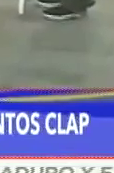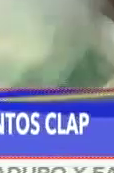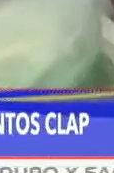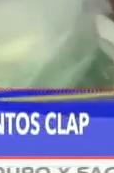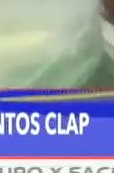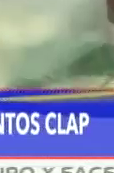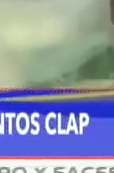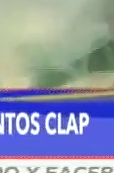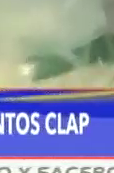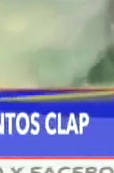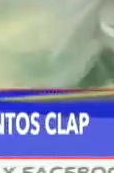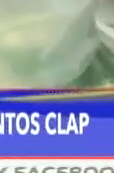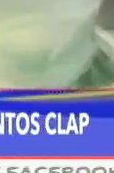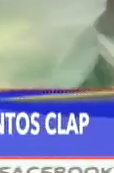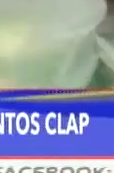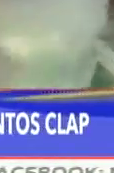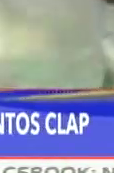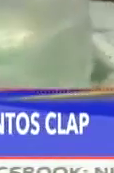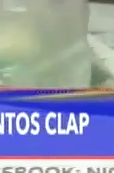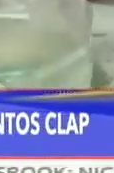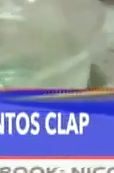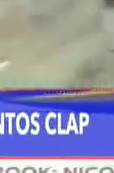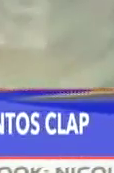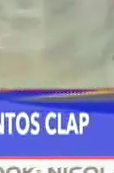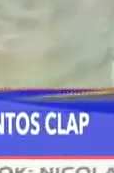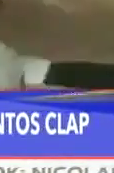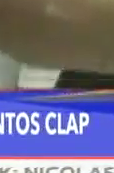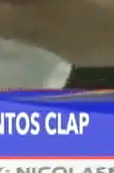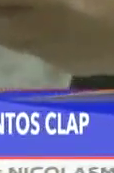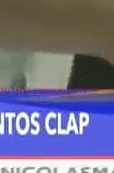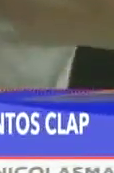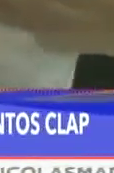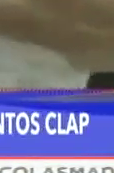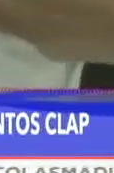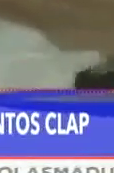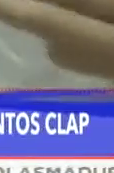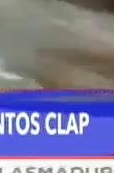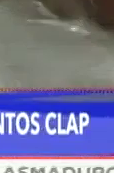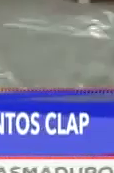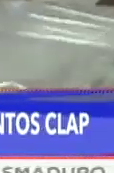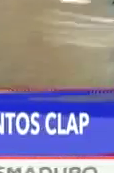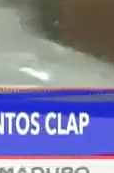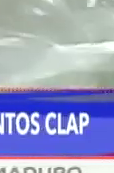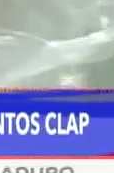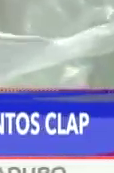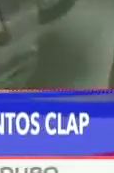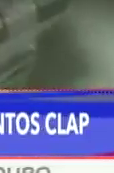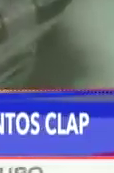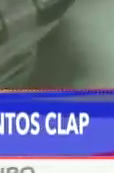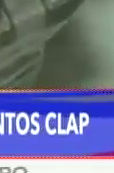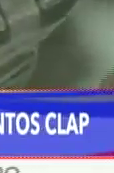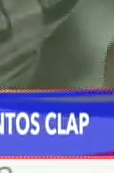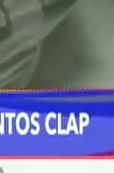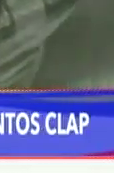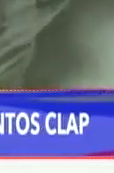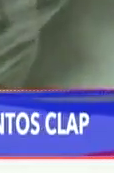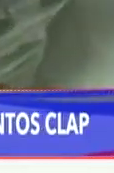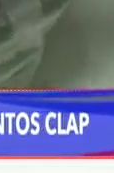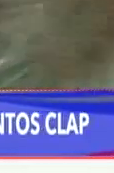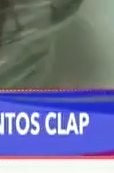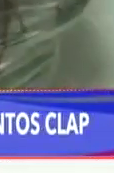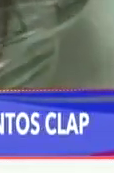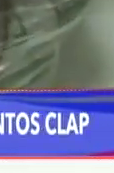Presidente, hoy queremos también darle parte, no solamente de este inicio exitoso del Centro de Empaquetado de Alimentos Subsidiados, sino